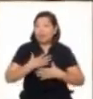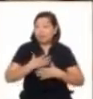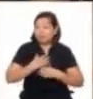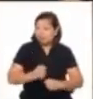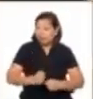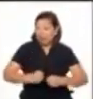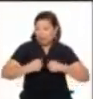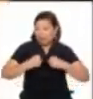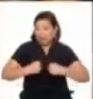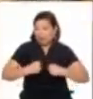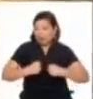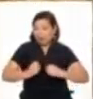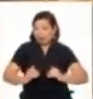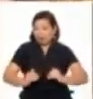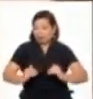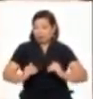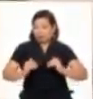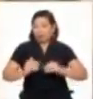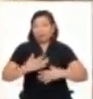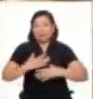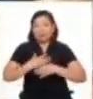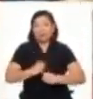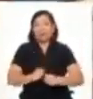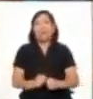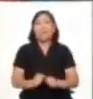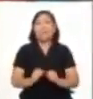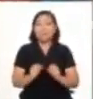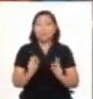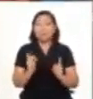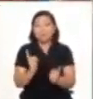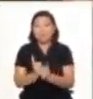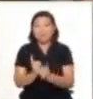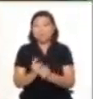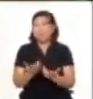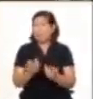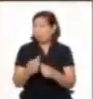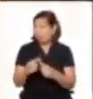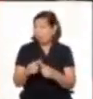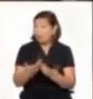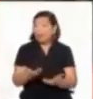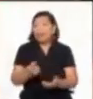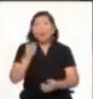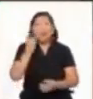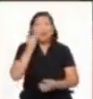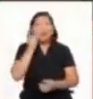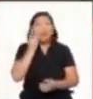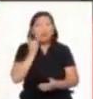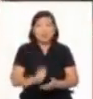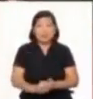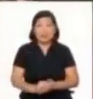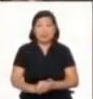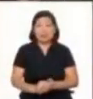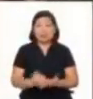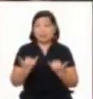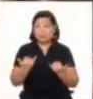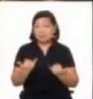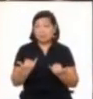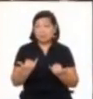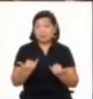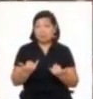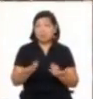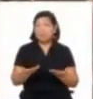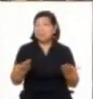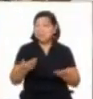sanos, fuertes y sigan creciendo saludables. Podemos encontrar alternativas para el desayuno. Estamos, por ejemplo, en un